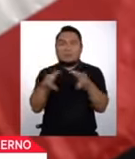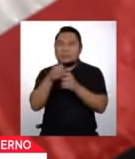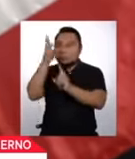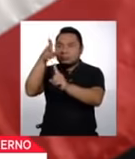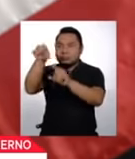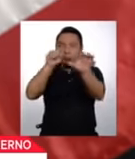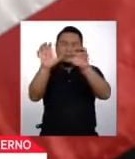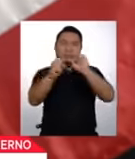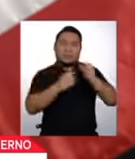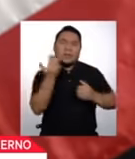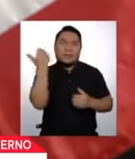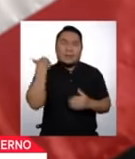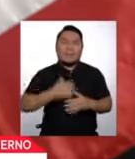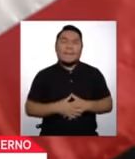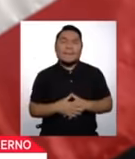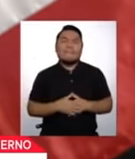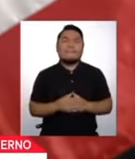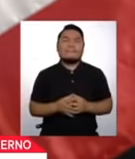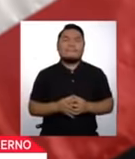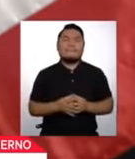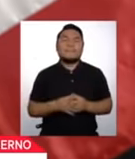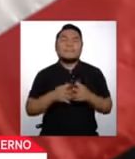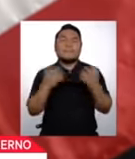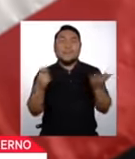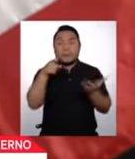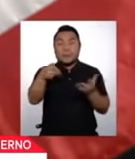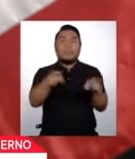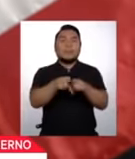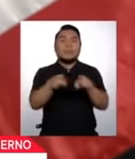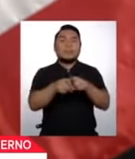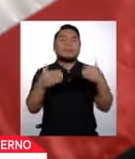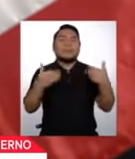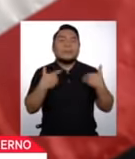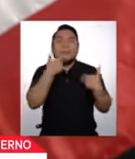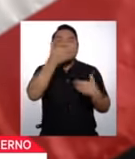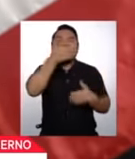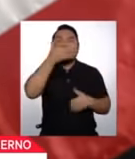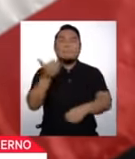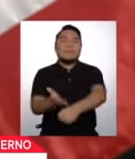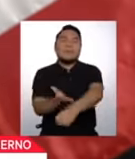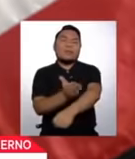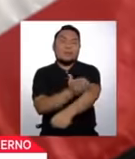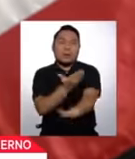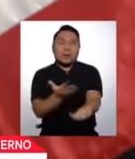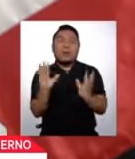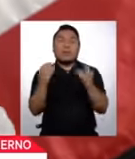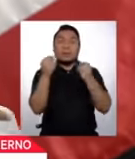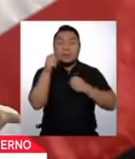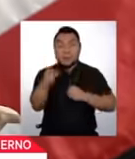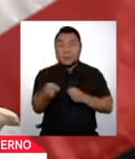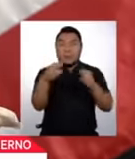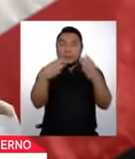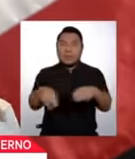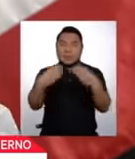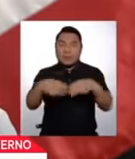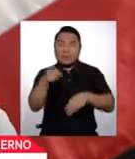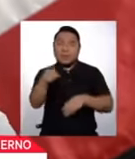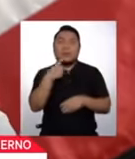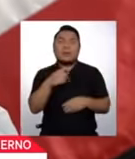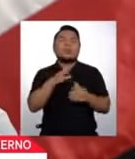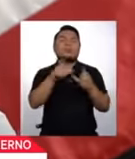días o semanas pasadas. Ahí también tenemos que mejorar, ¿no? Porque así como los mercados